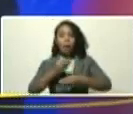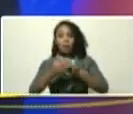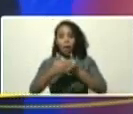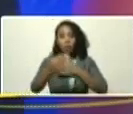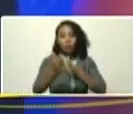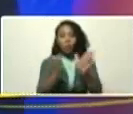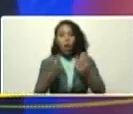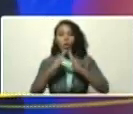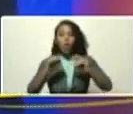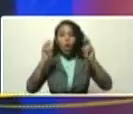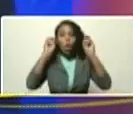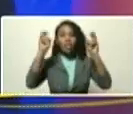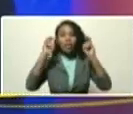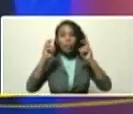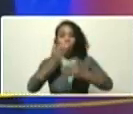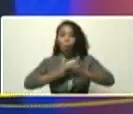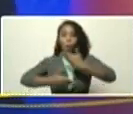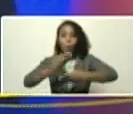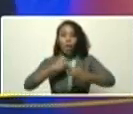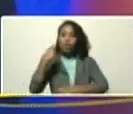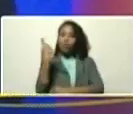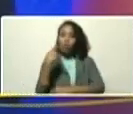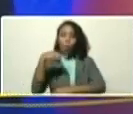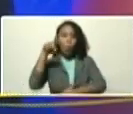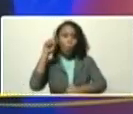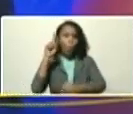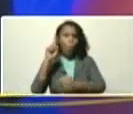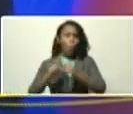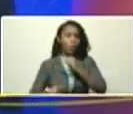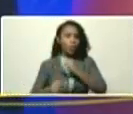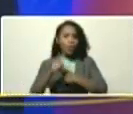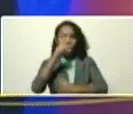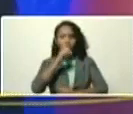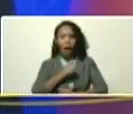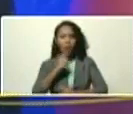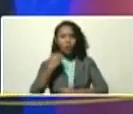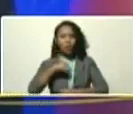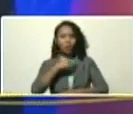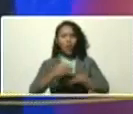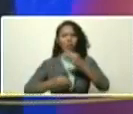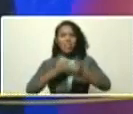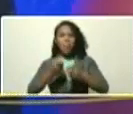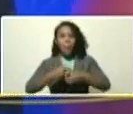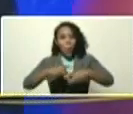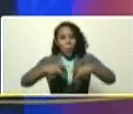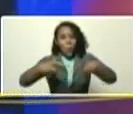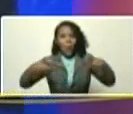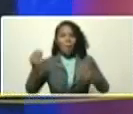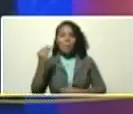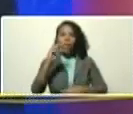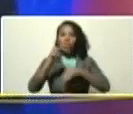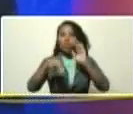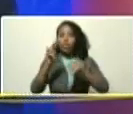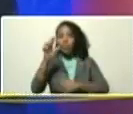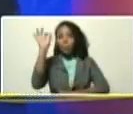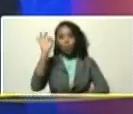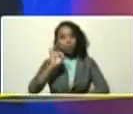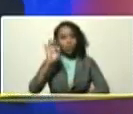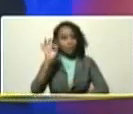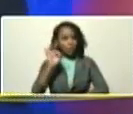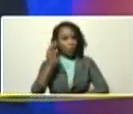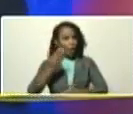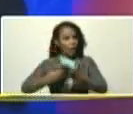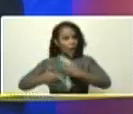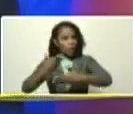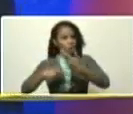áreas de cooperación. Solamente el último año hemos incrementado más del 12% las